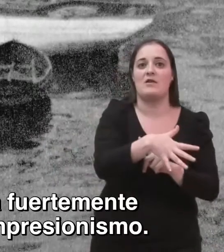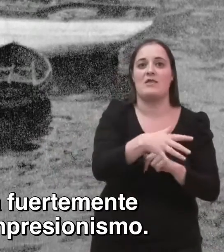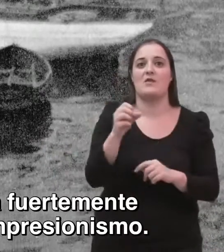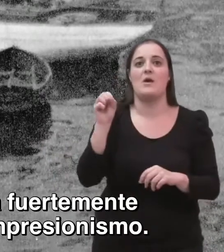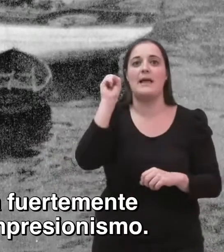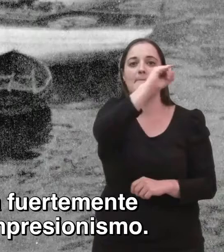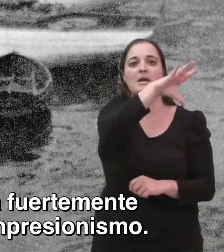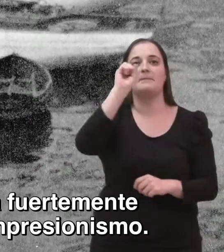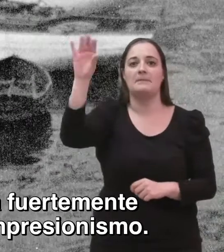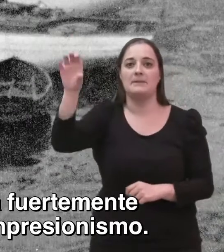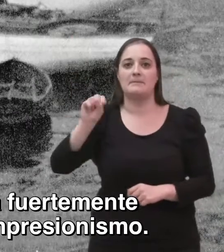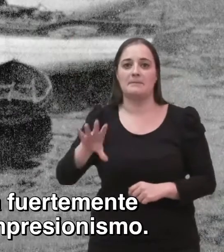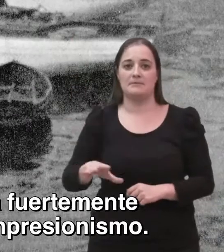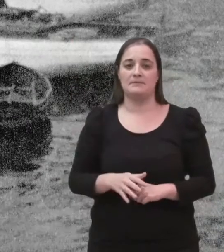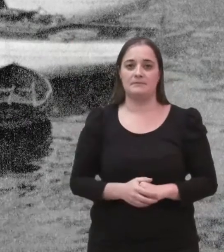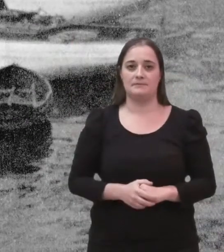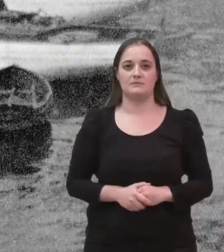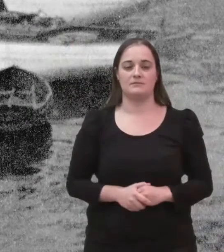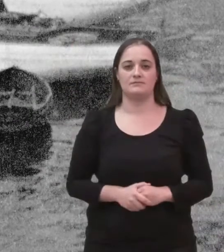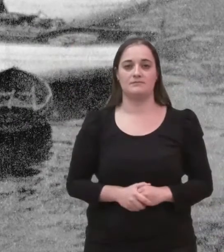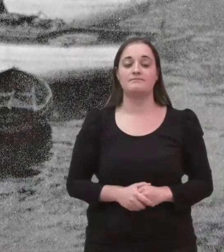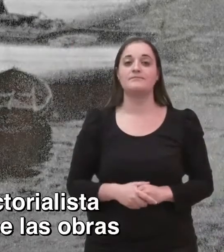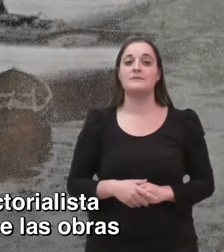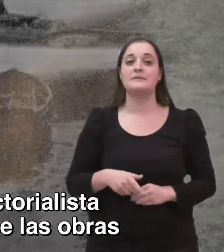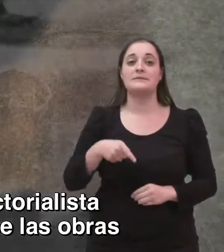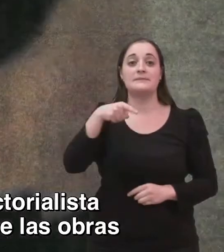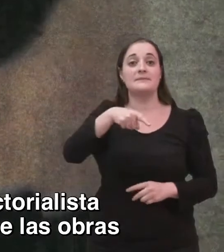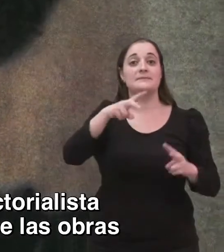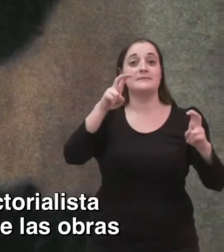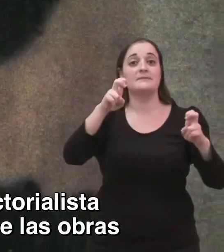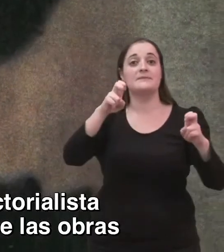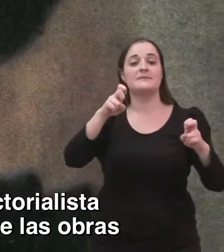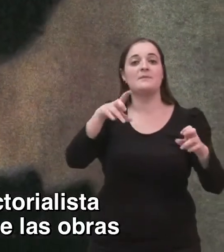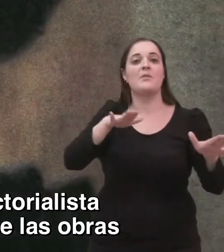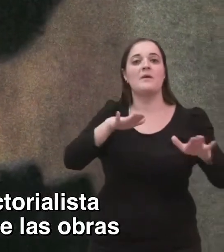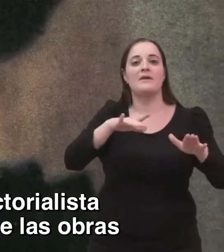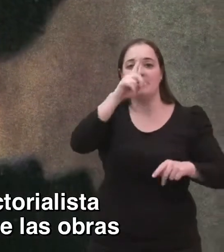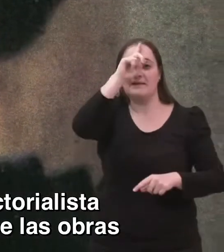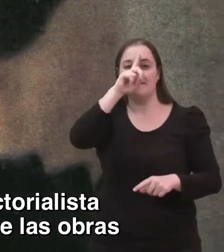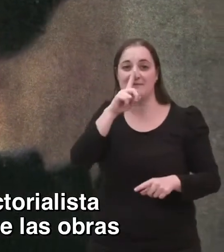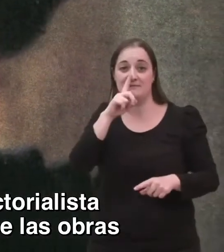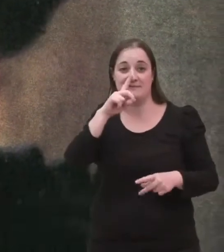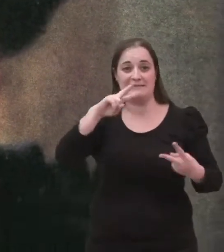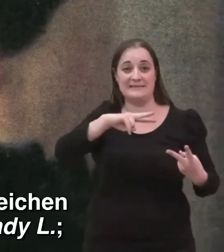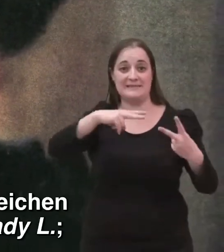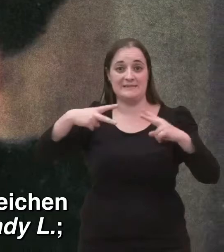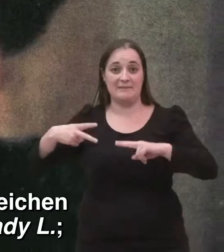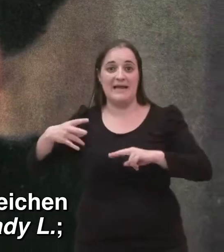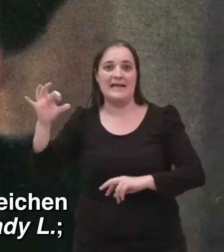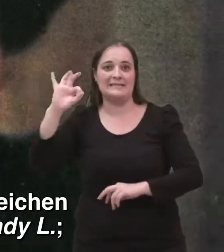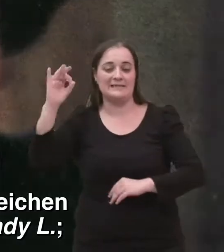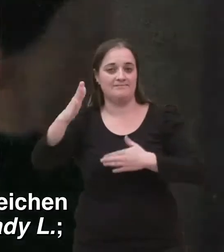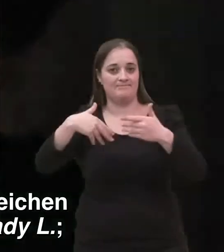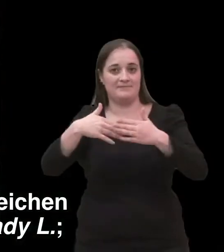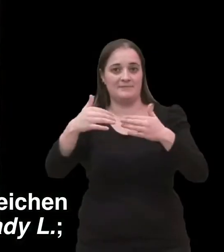fuertemente influenciado por el impresionismo? En esta clave pictorialista deben interpretarse las obras de Edward